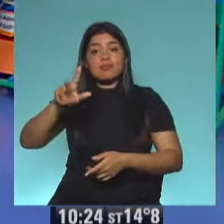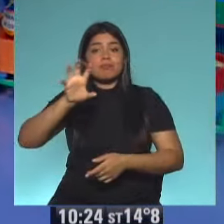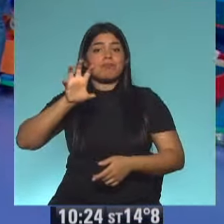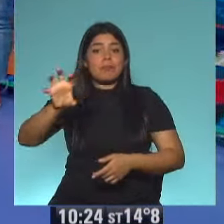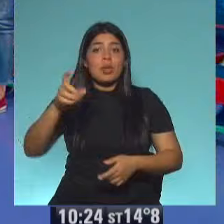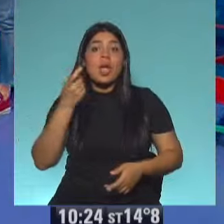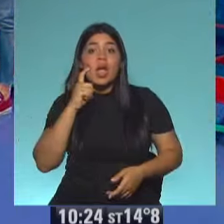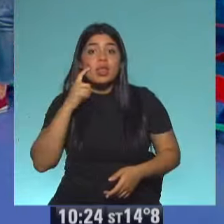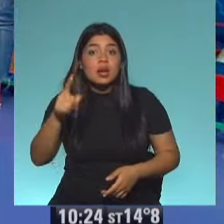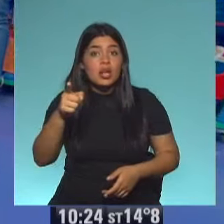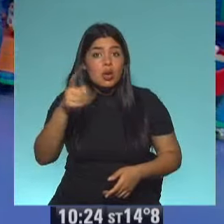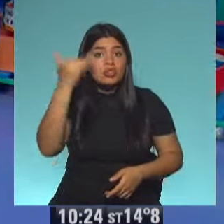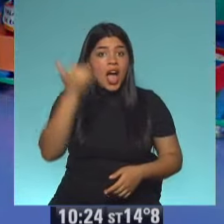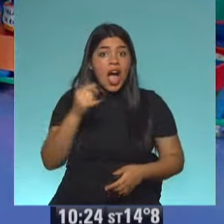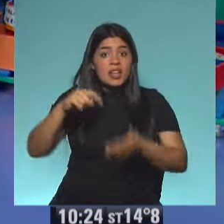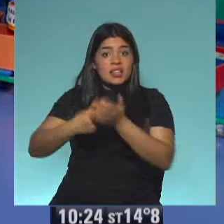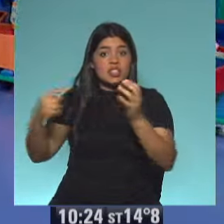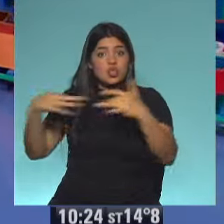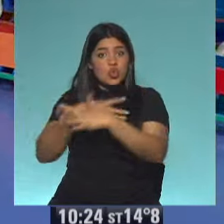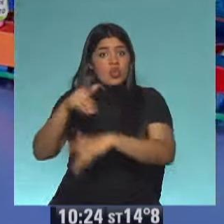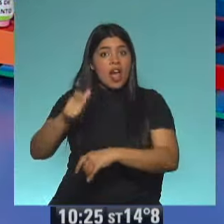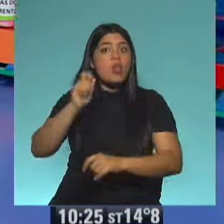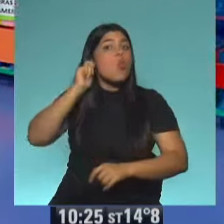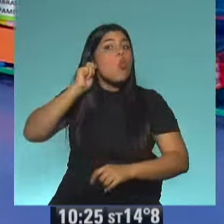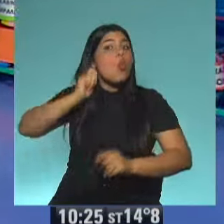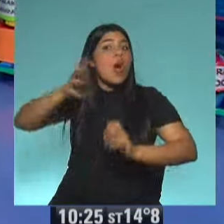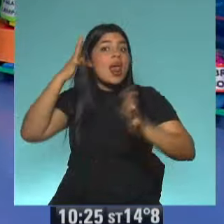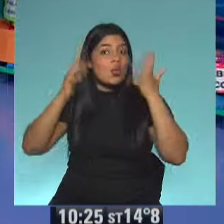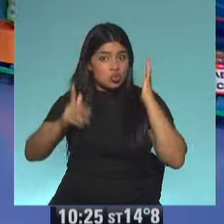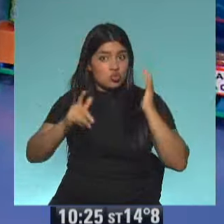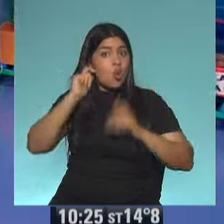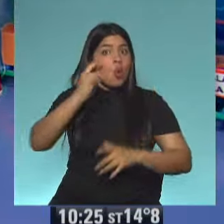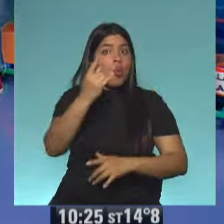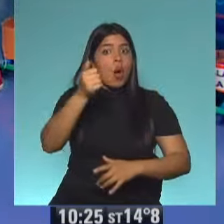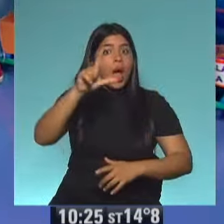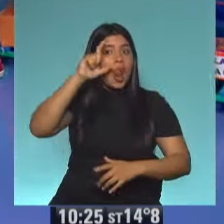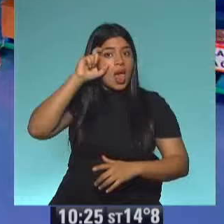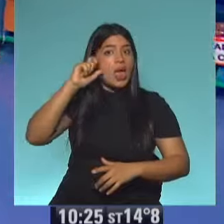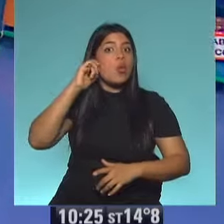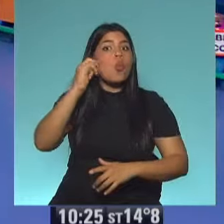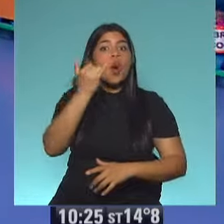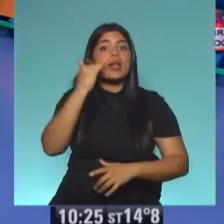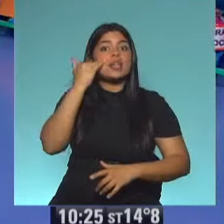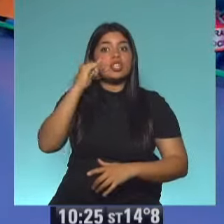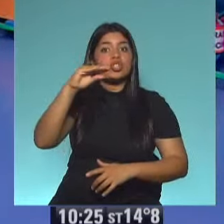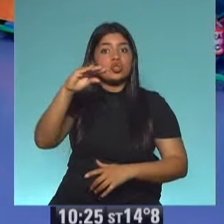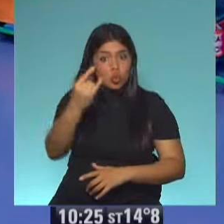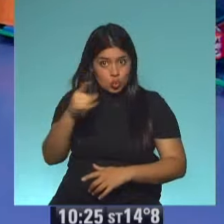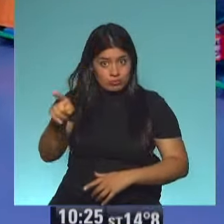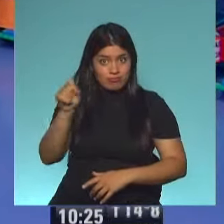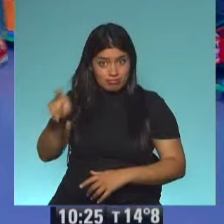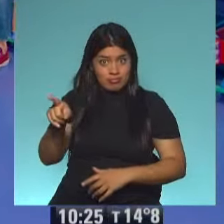de Gualeguaychú. A ver si la podemos ver, ahí está. Ah, me fui, vuelvo con las plumas. Ahí está. Vuelvo, ahí está. Ciudad de